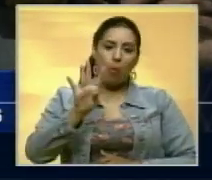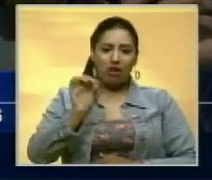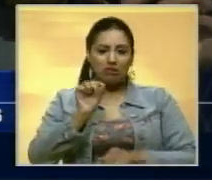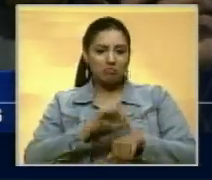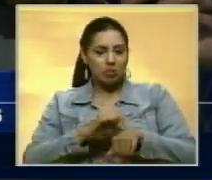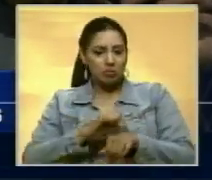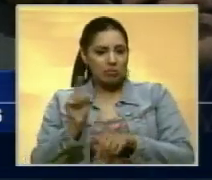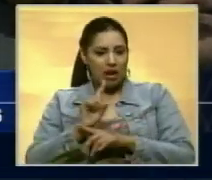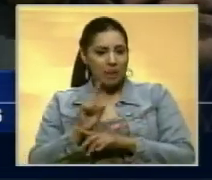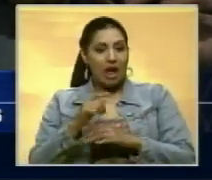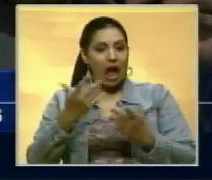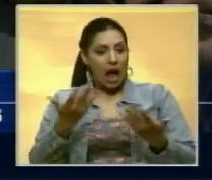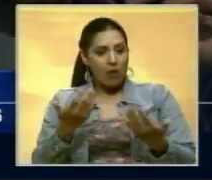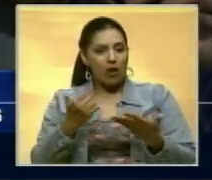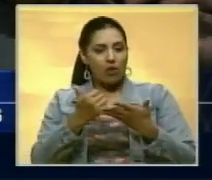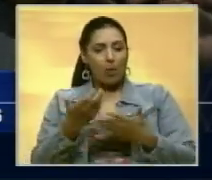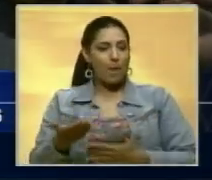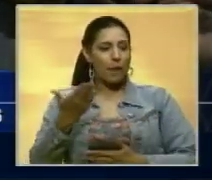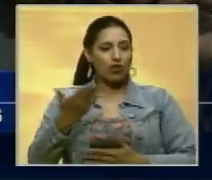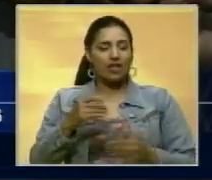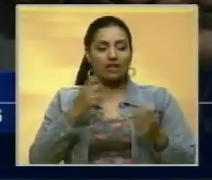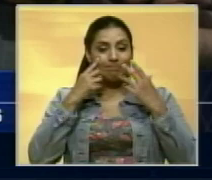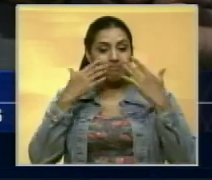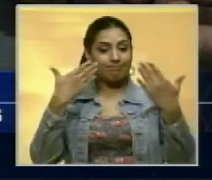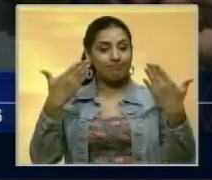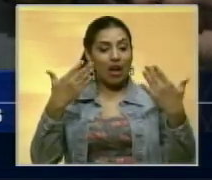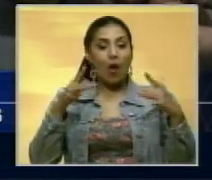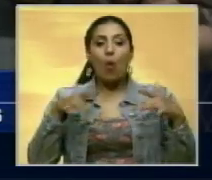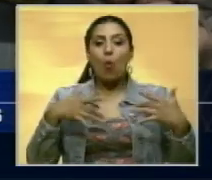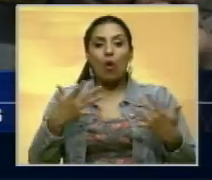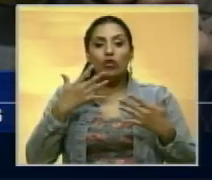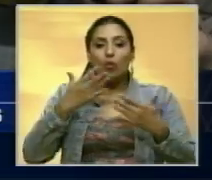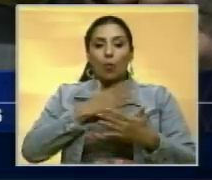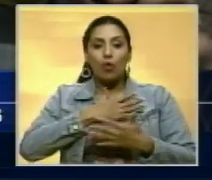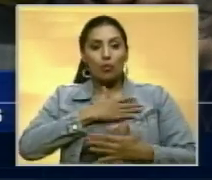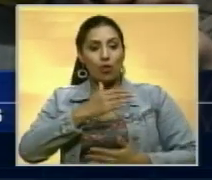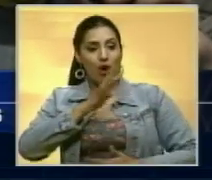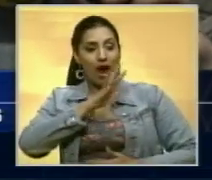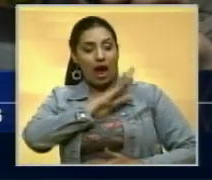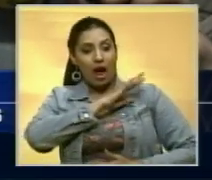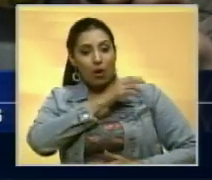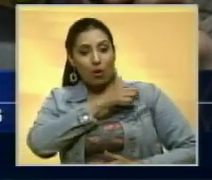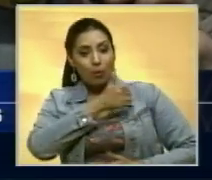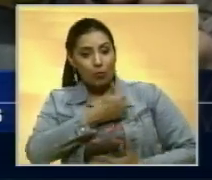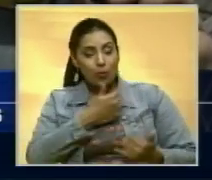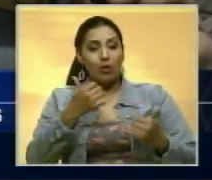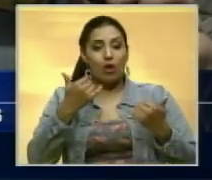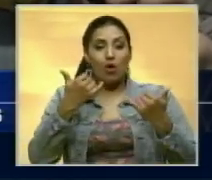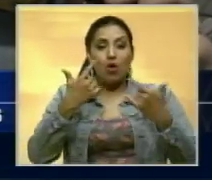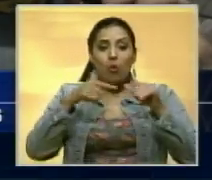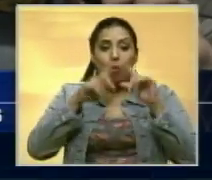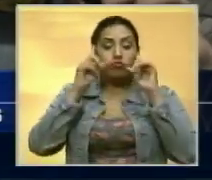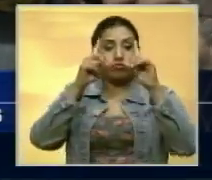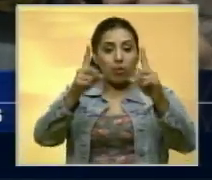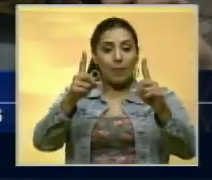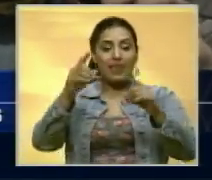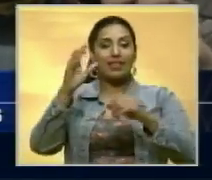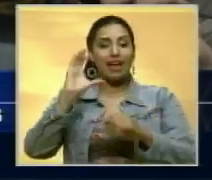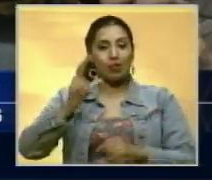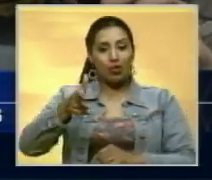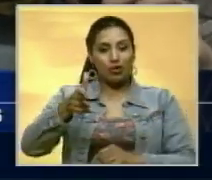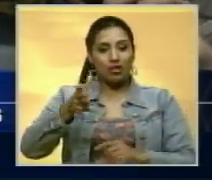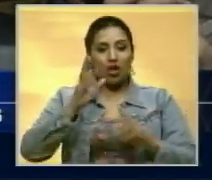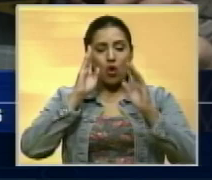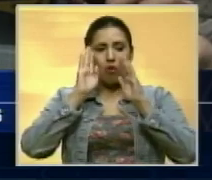aproximadamente. El impacto importante se va a visualizar efectivamente en la propia autopista Vallecoche, cuando todas aquellas personas que hagan uso de este